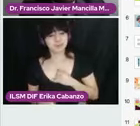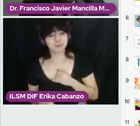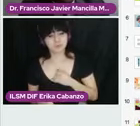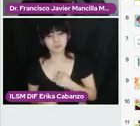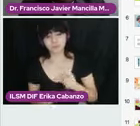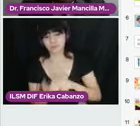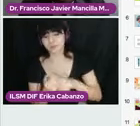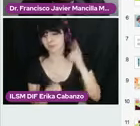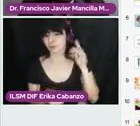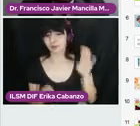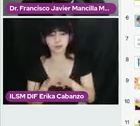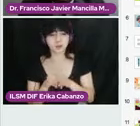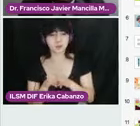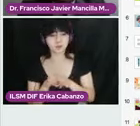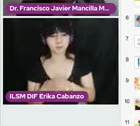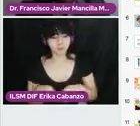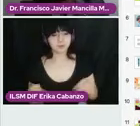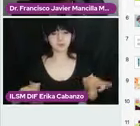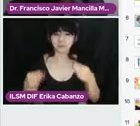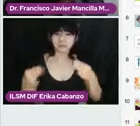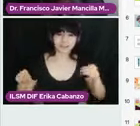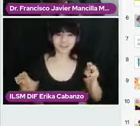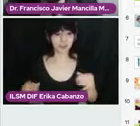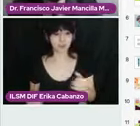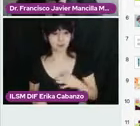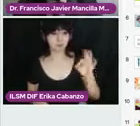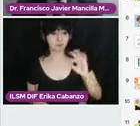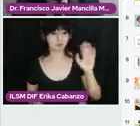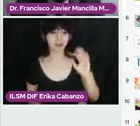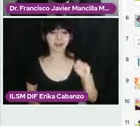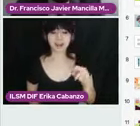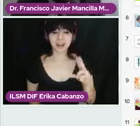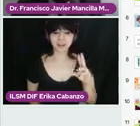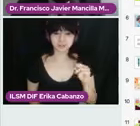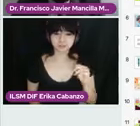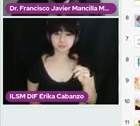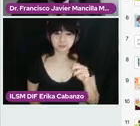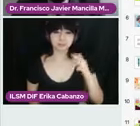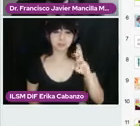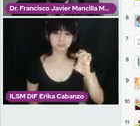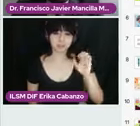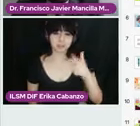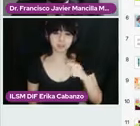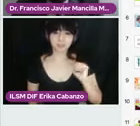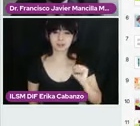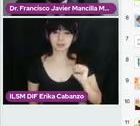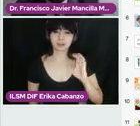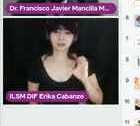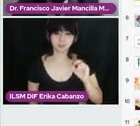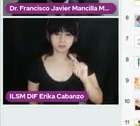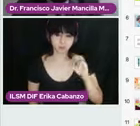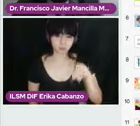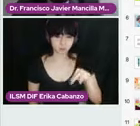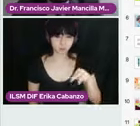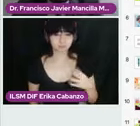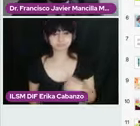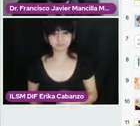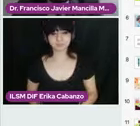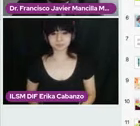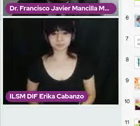dentro del oído. Esperemos no sea reggaetón, ¿verdad? Pero bueno. Y alteraciones cognitivas, ¿no? Que pacientes